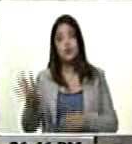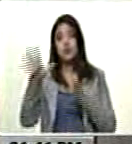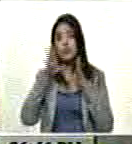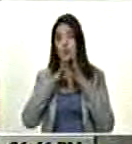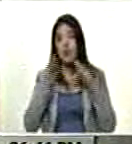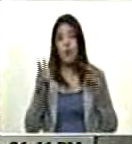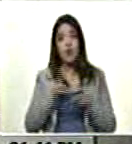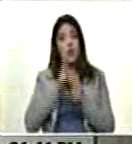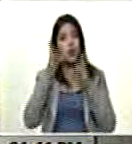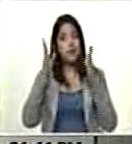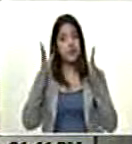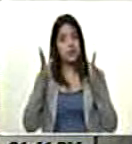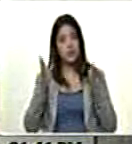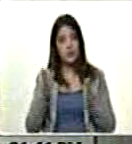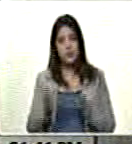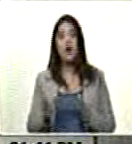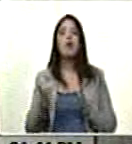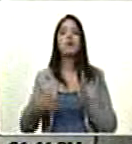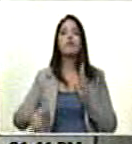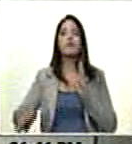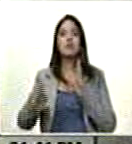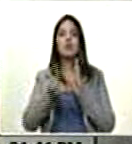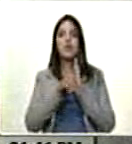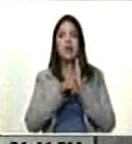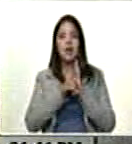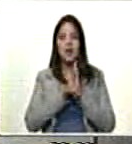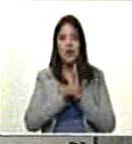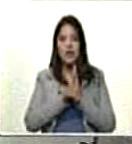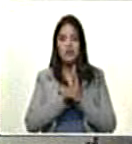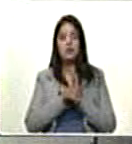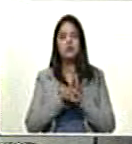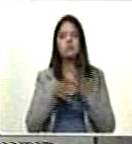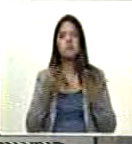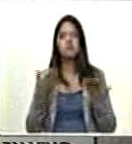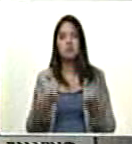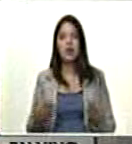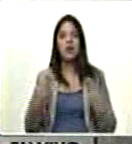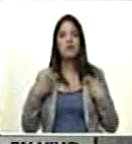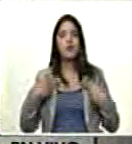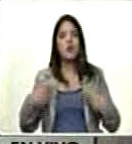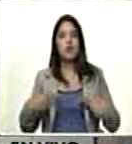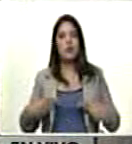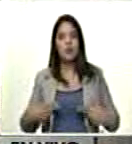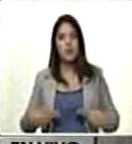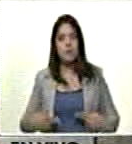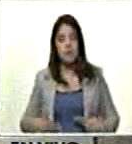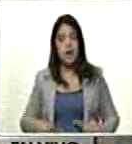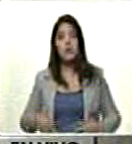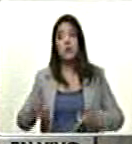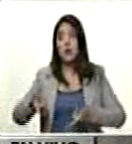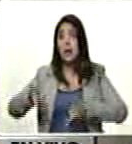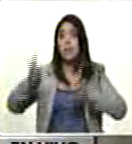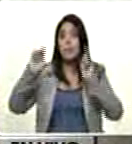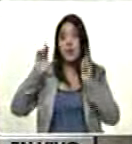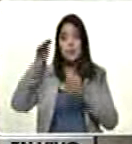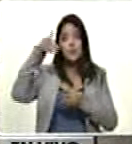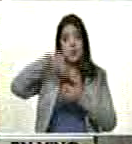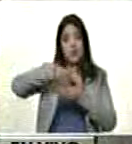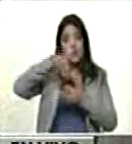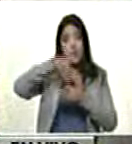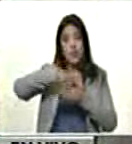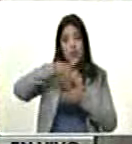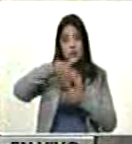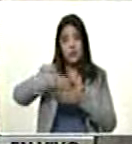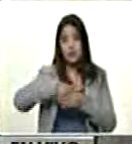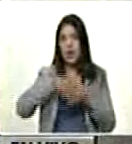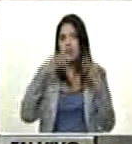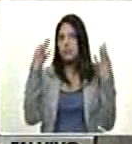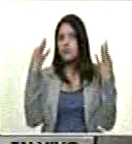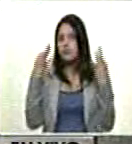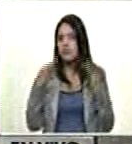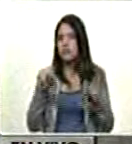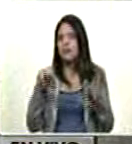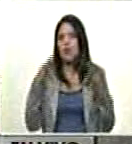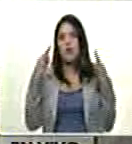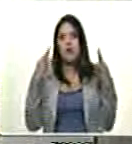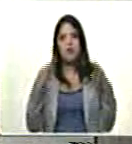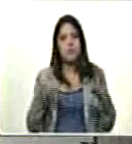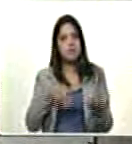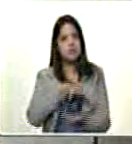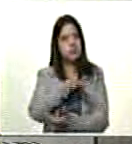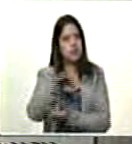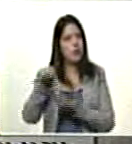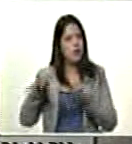venezolanos un derecho humano, como es el derecho al sufragio, para que lo ejerzan sin ningún tipo